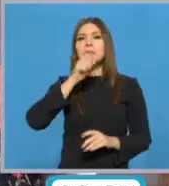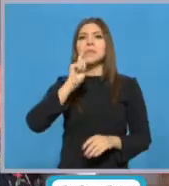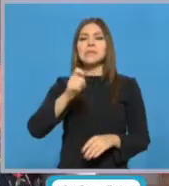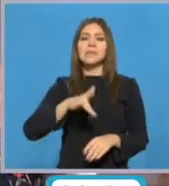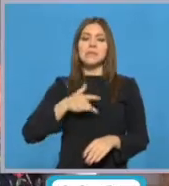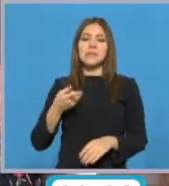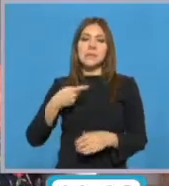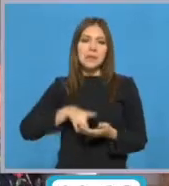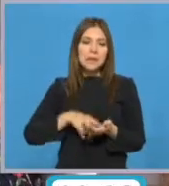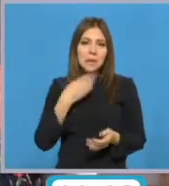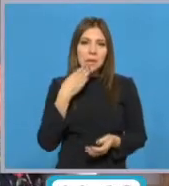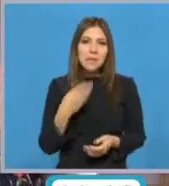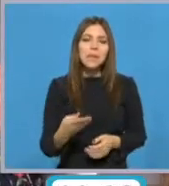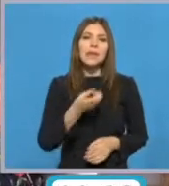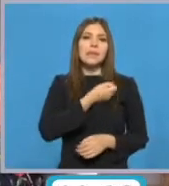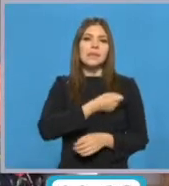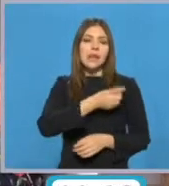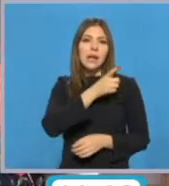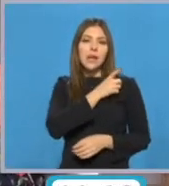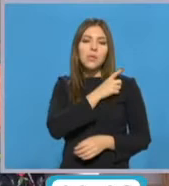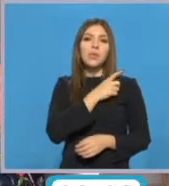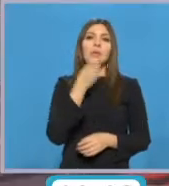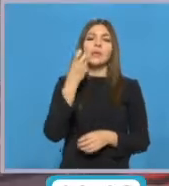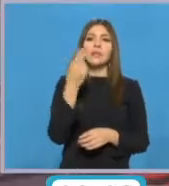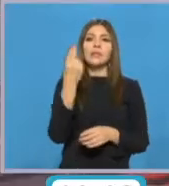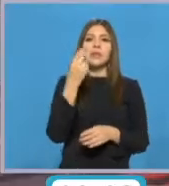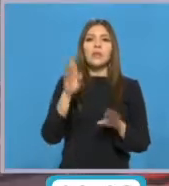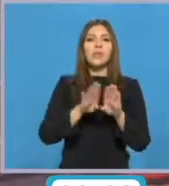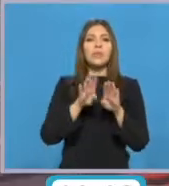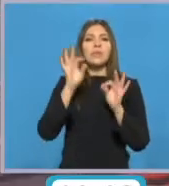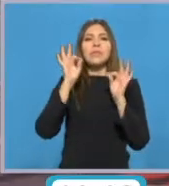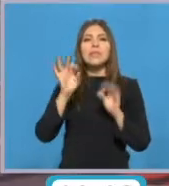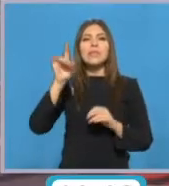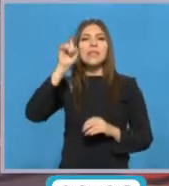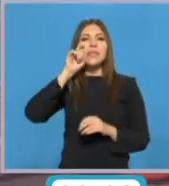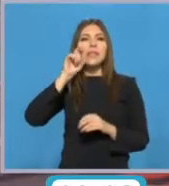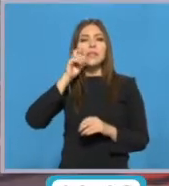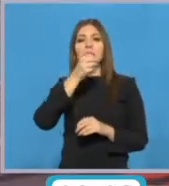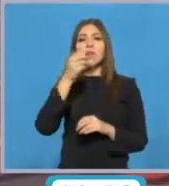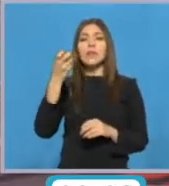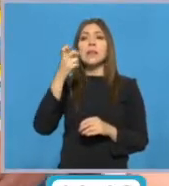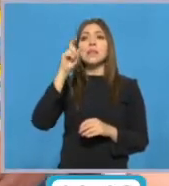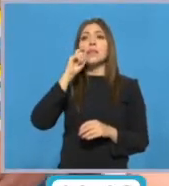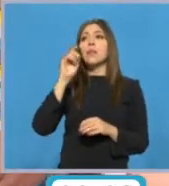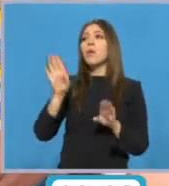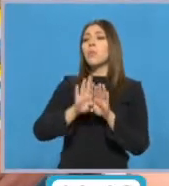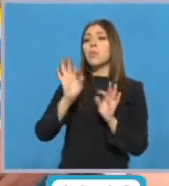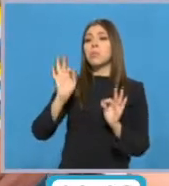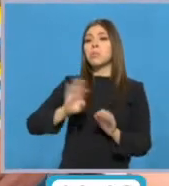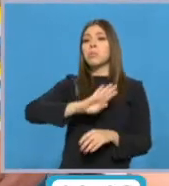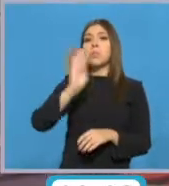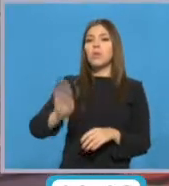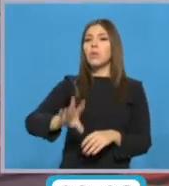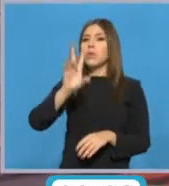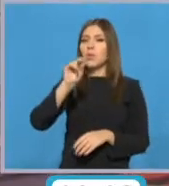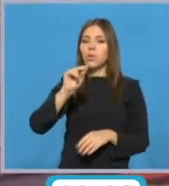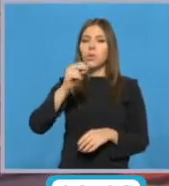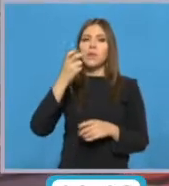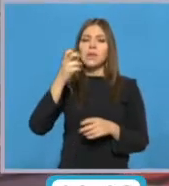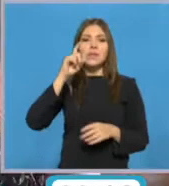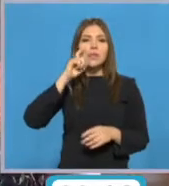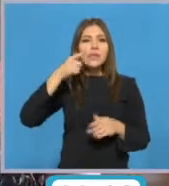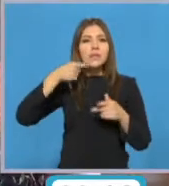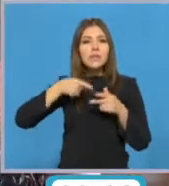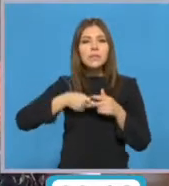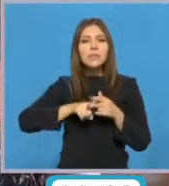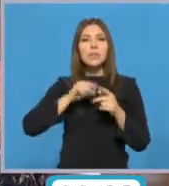de todo ser humano que es a vivir la sexualidad plena. La sexualidad es algo que no muere, Claro. que nace con nosotros y muere con nosotros